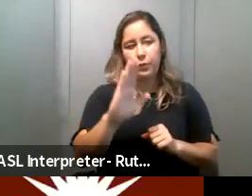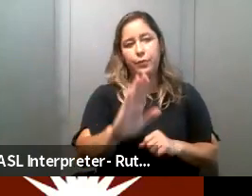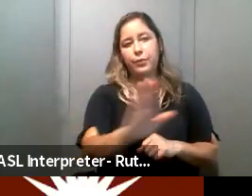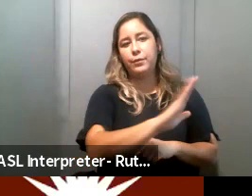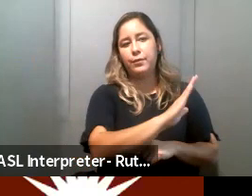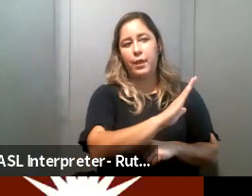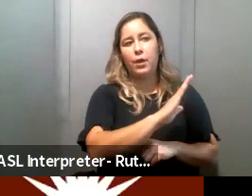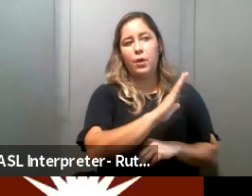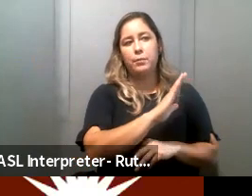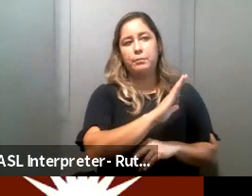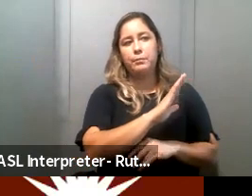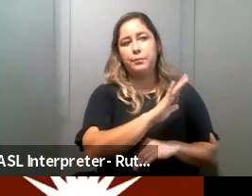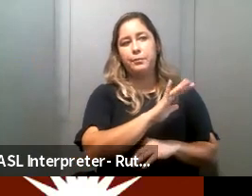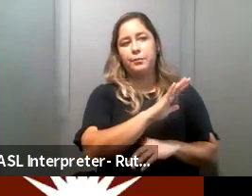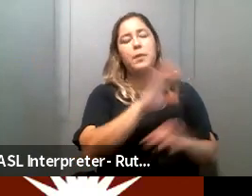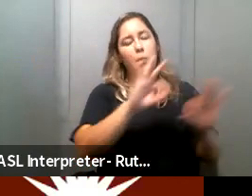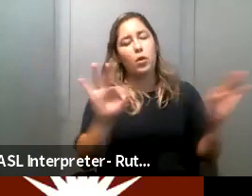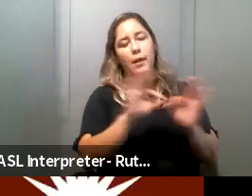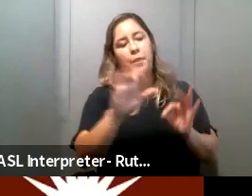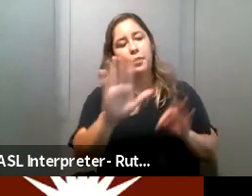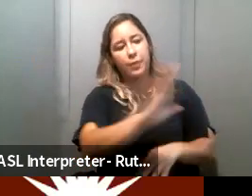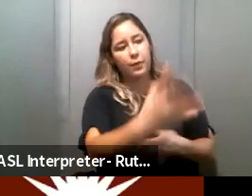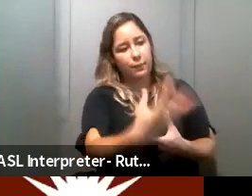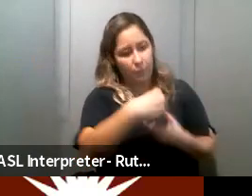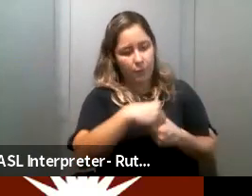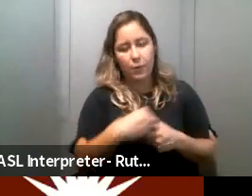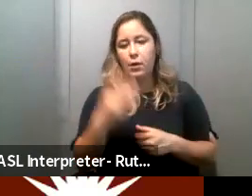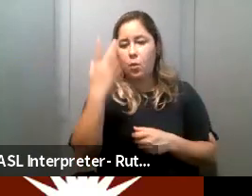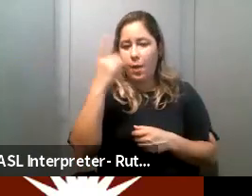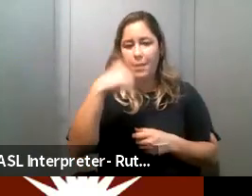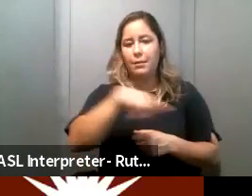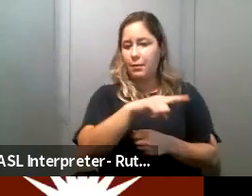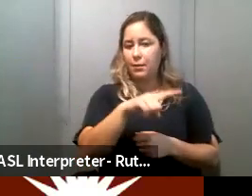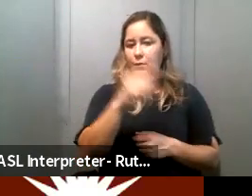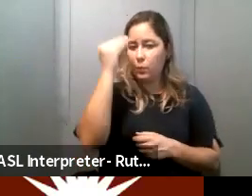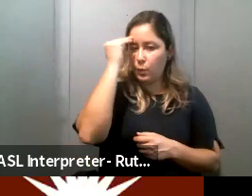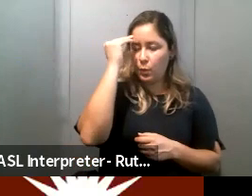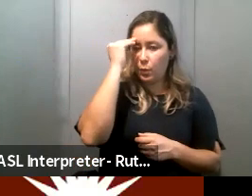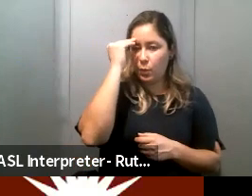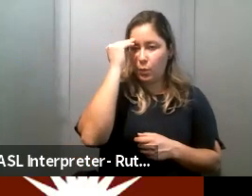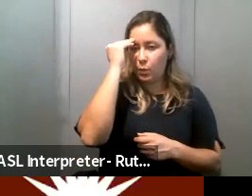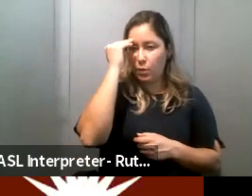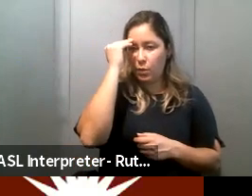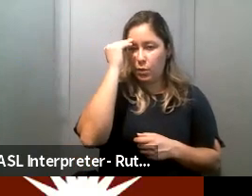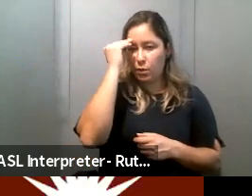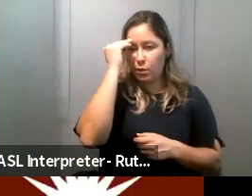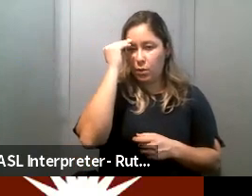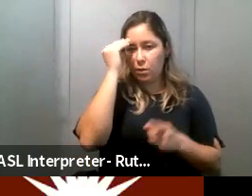aquí que la gente se involucre para que ellos sepan cuáles son esos tipos de...